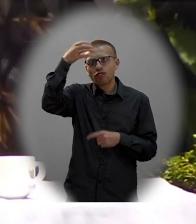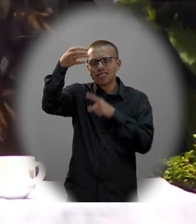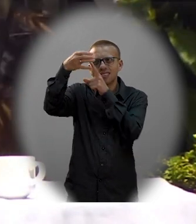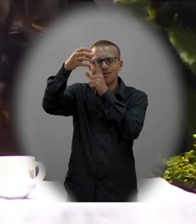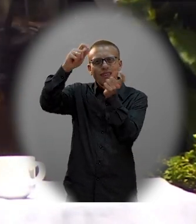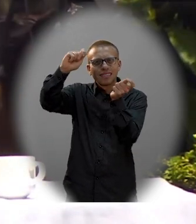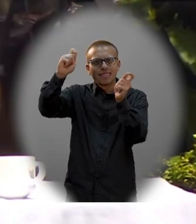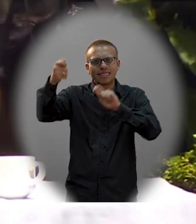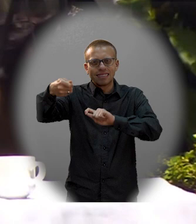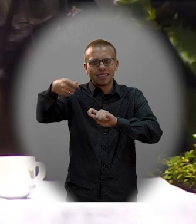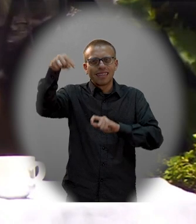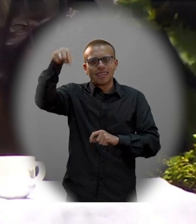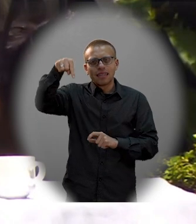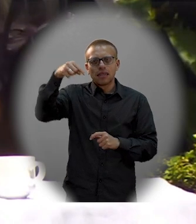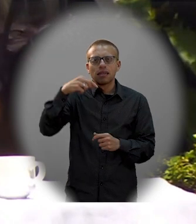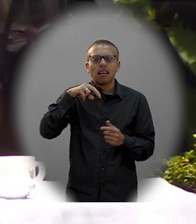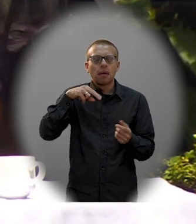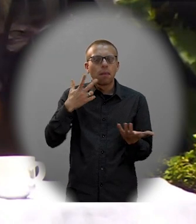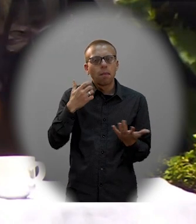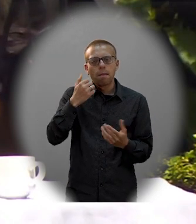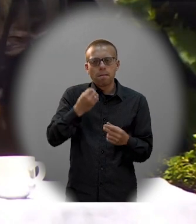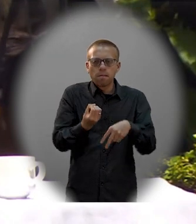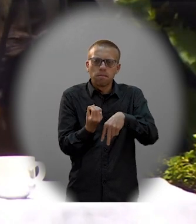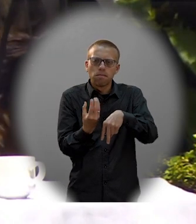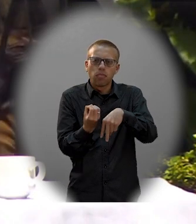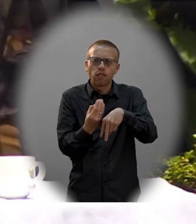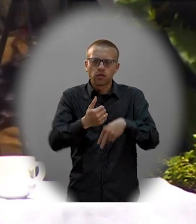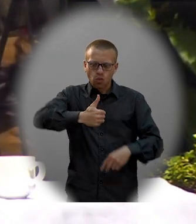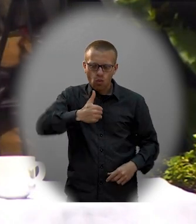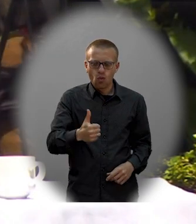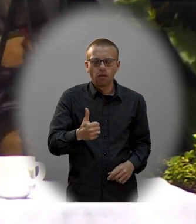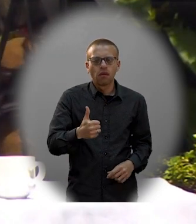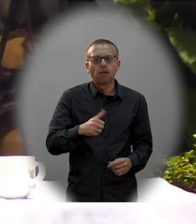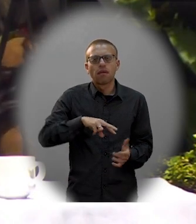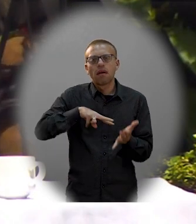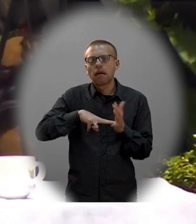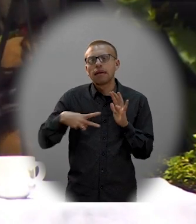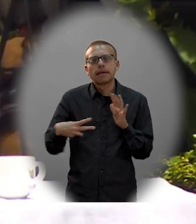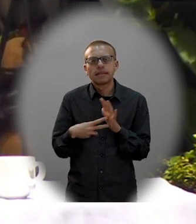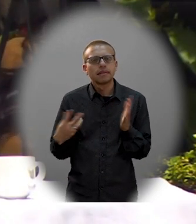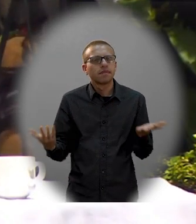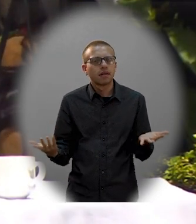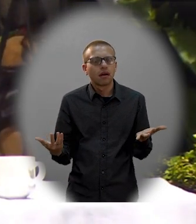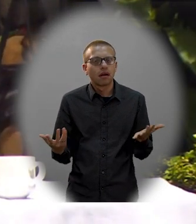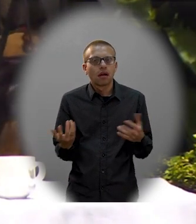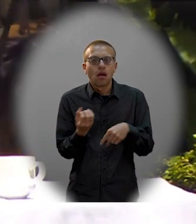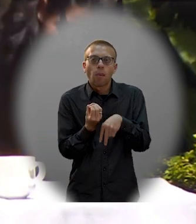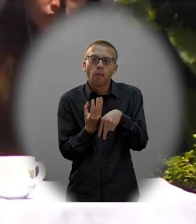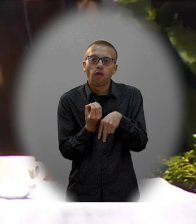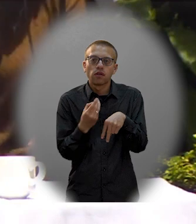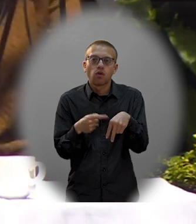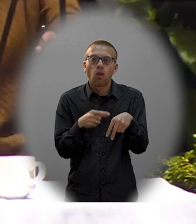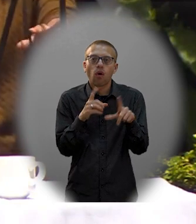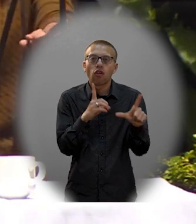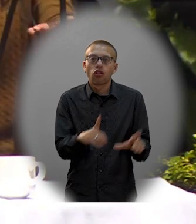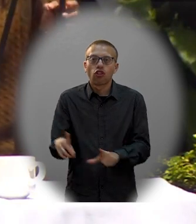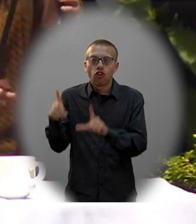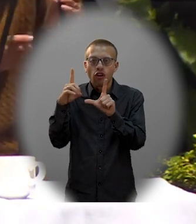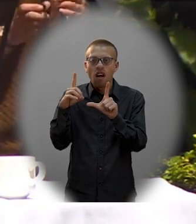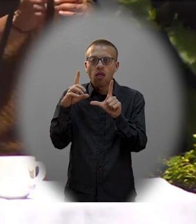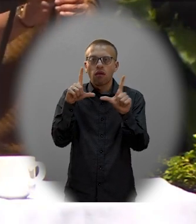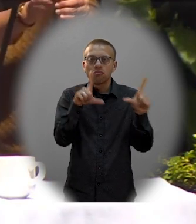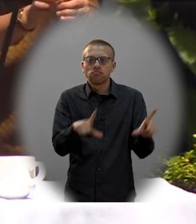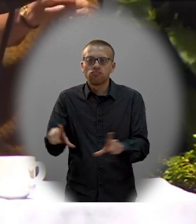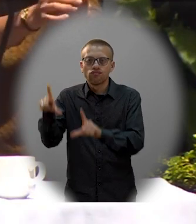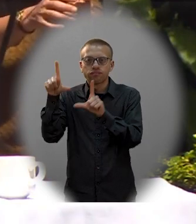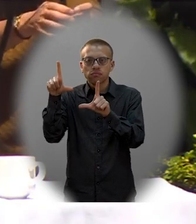reformular qué es lo que entendemos por un buen profesor. Un buen profesor no es el que tiene doctorados y postdoctorados y una